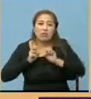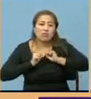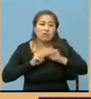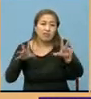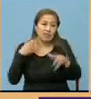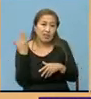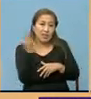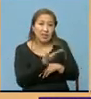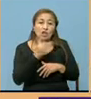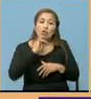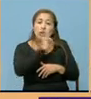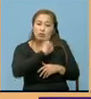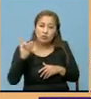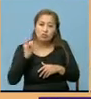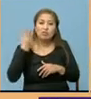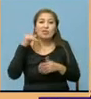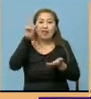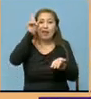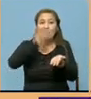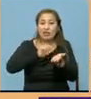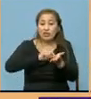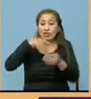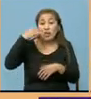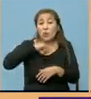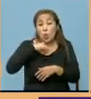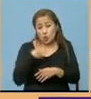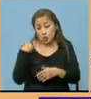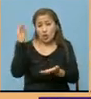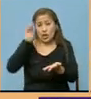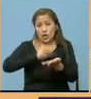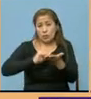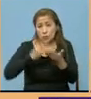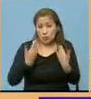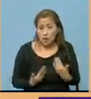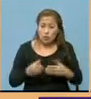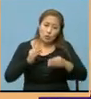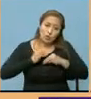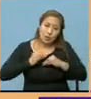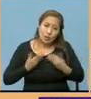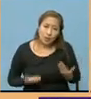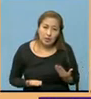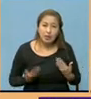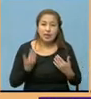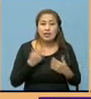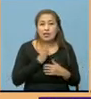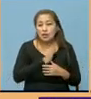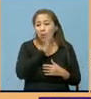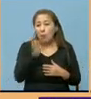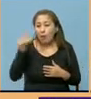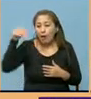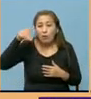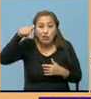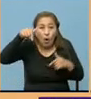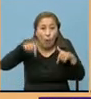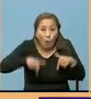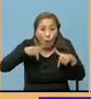esto lo vengo denunciando yo desde la legislatura provincial como diputado lamentablemente si vos te vas a monterrico